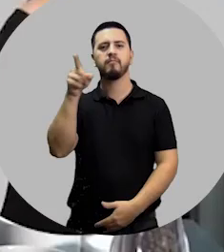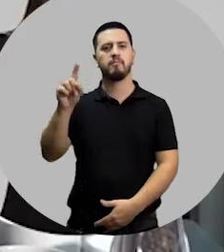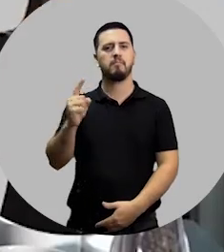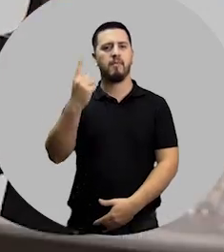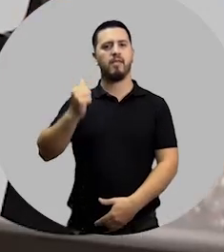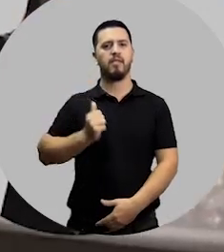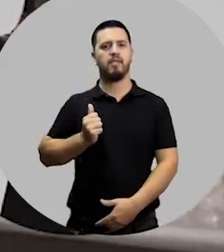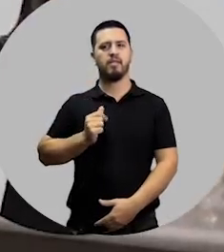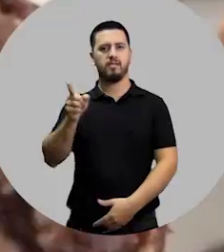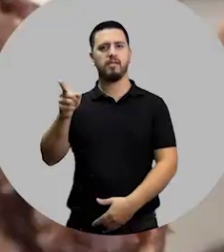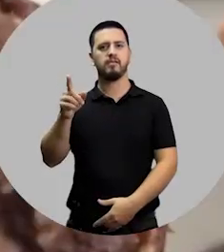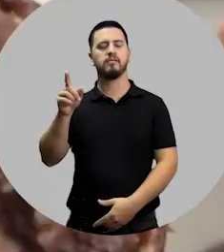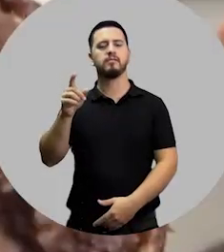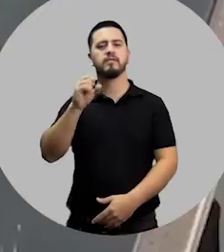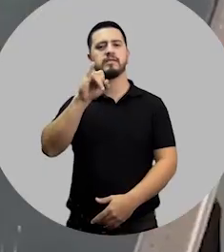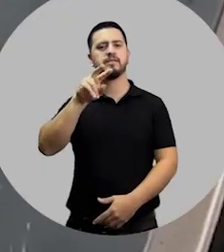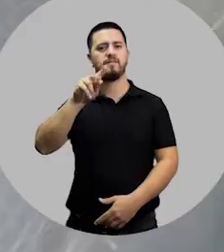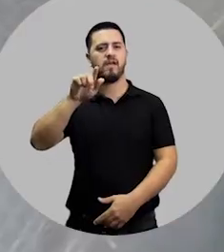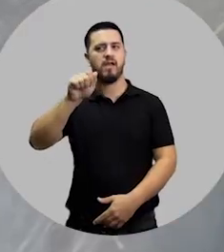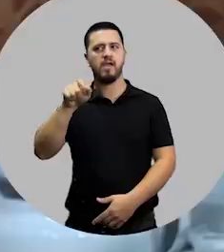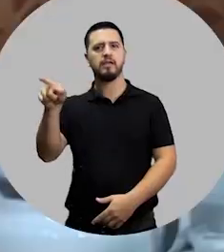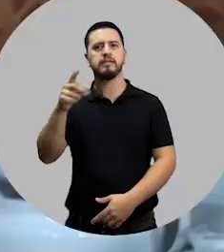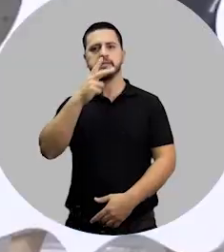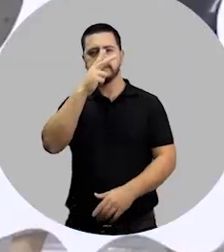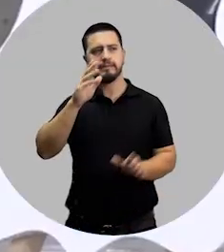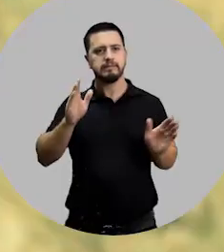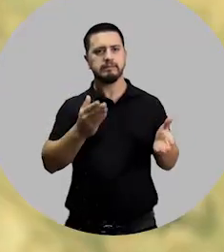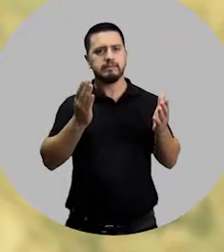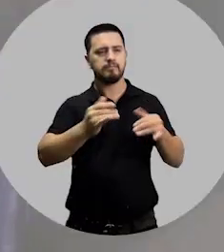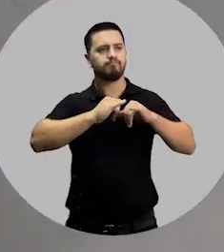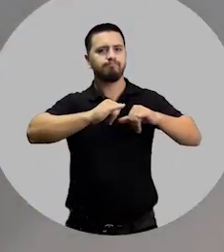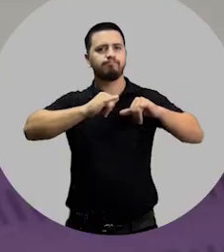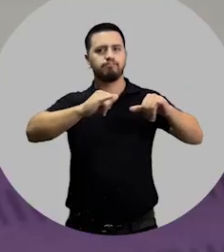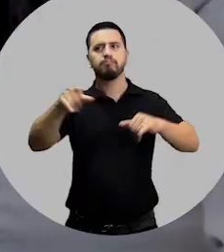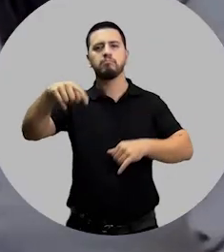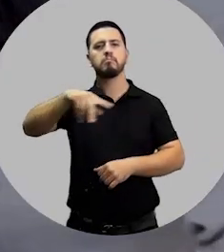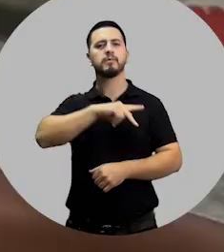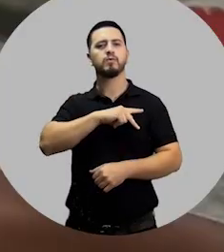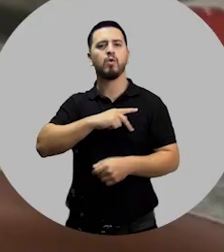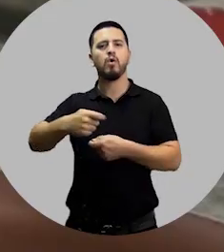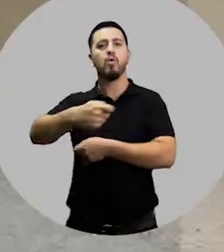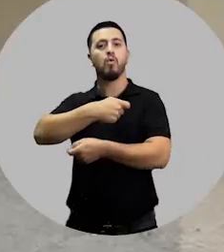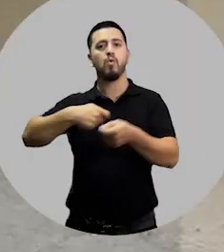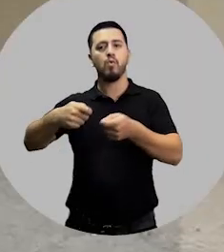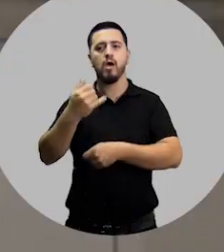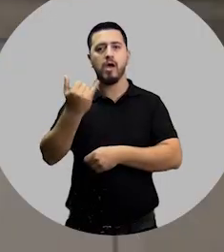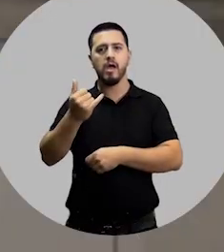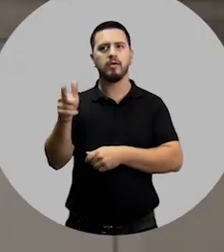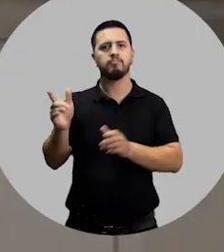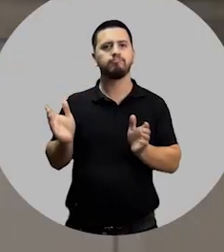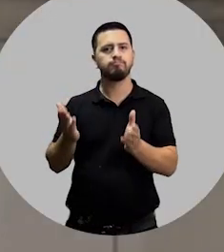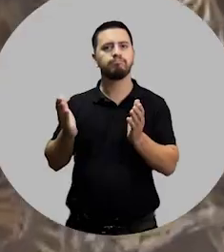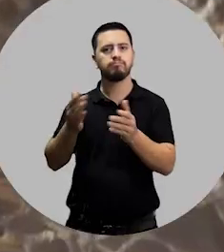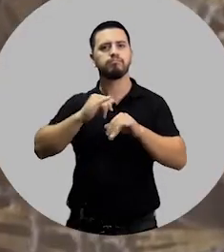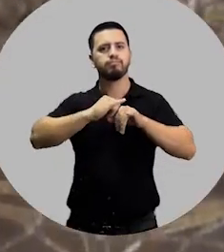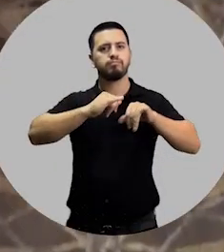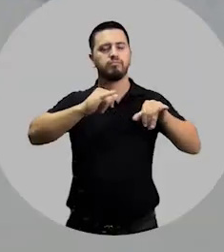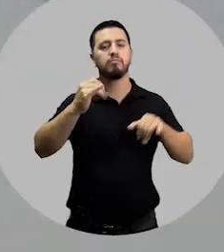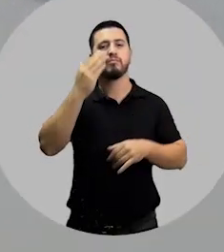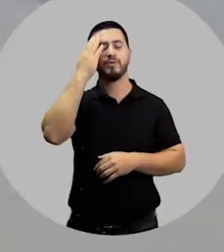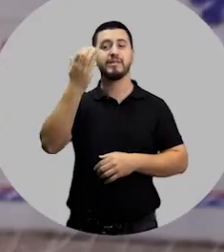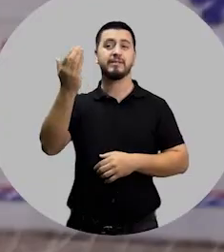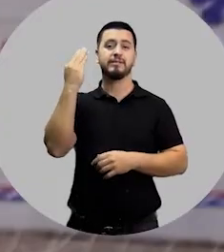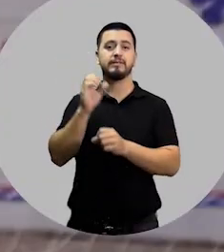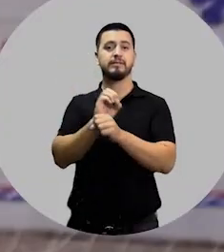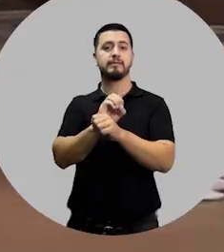dama, Silvana Abdo, para apoyar con la difusión a las personas que están iniciando sus propios negocios y que debido a la época